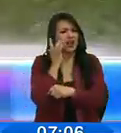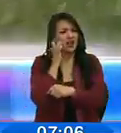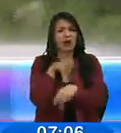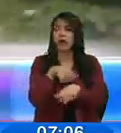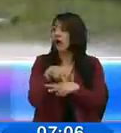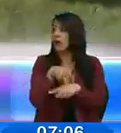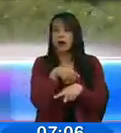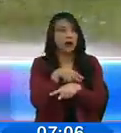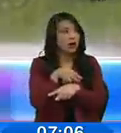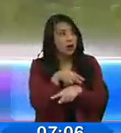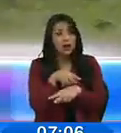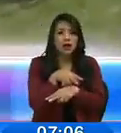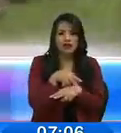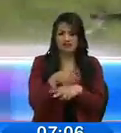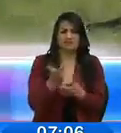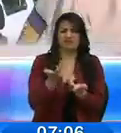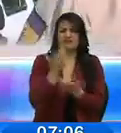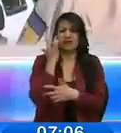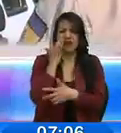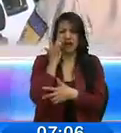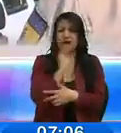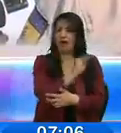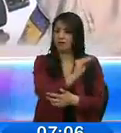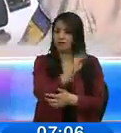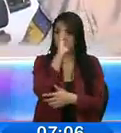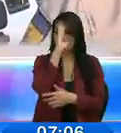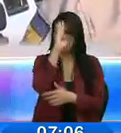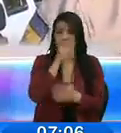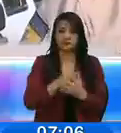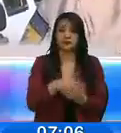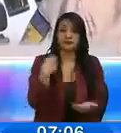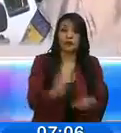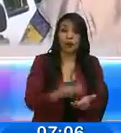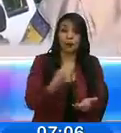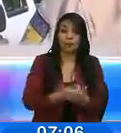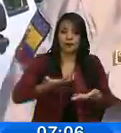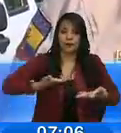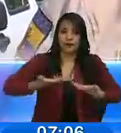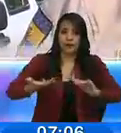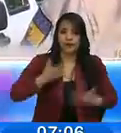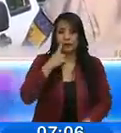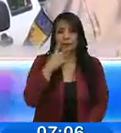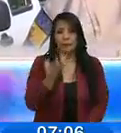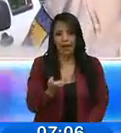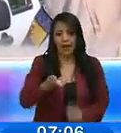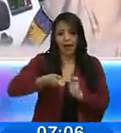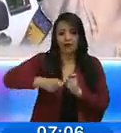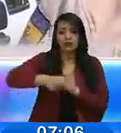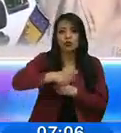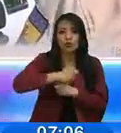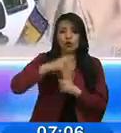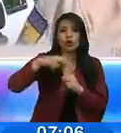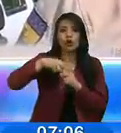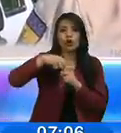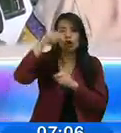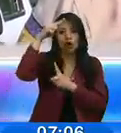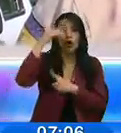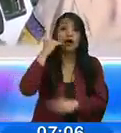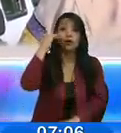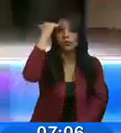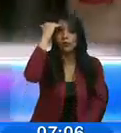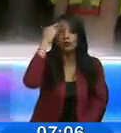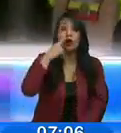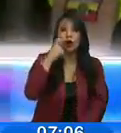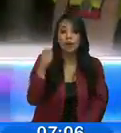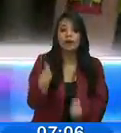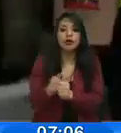todo lado, como evitando testigos. Luego de comprar en una tienda pan, atún y una cola, un adulto con una menor de